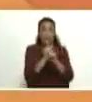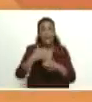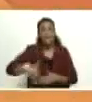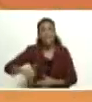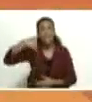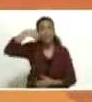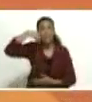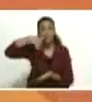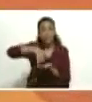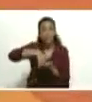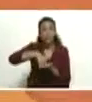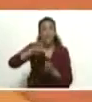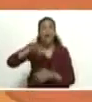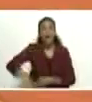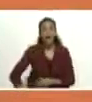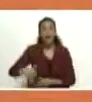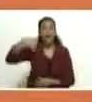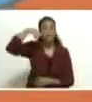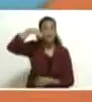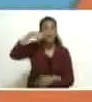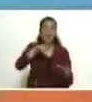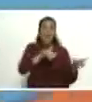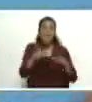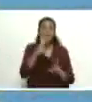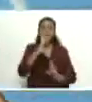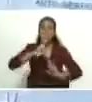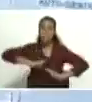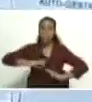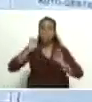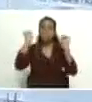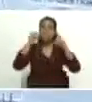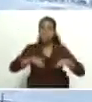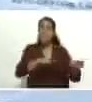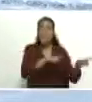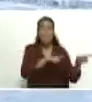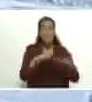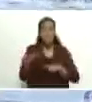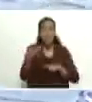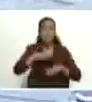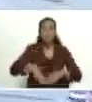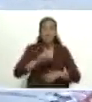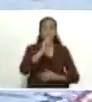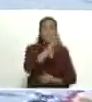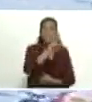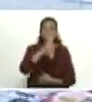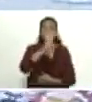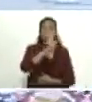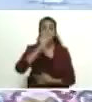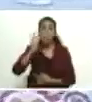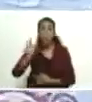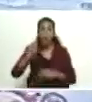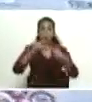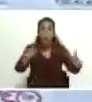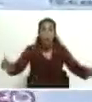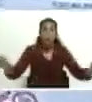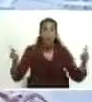telefonía. Cantebé, donde correcto. Ya nos dieron respuesta, presidente, donde hay 144 módulos,